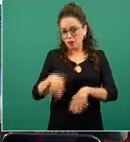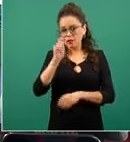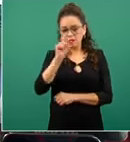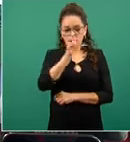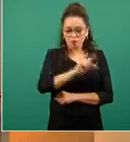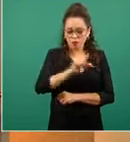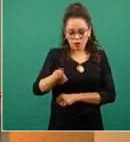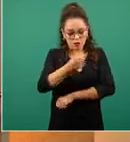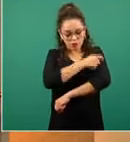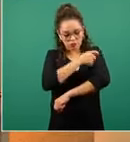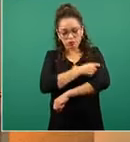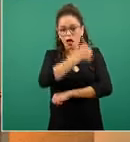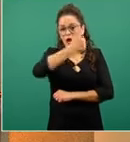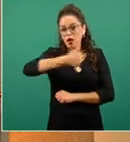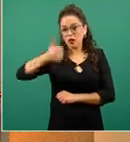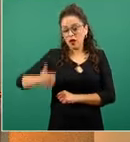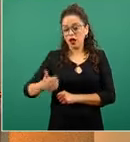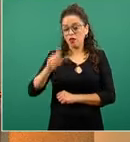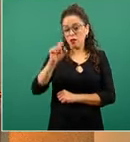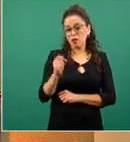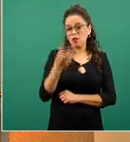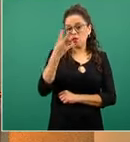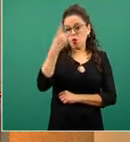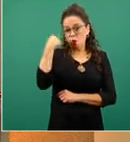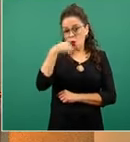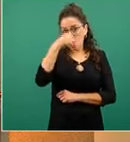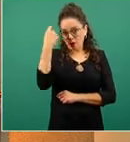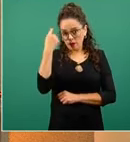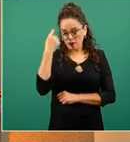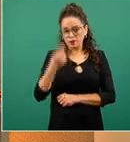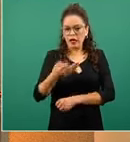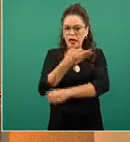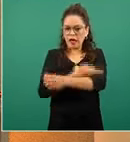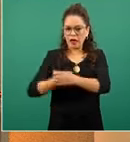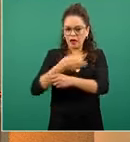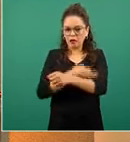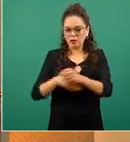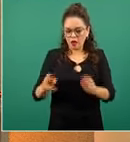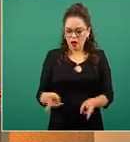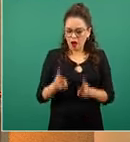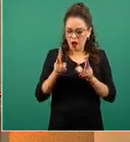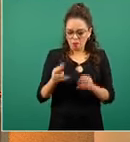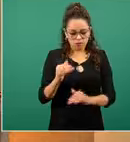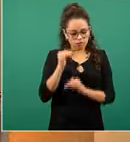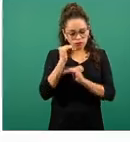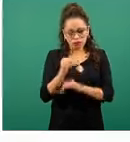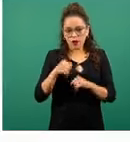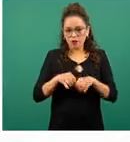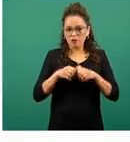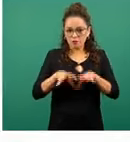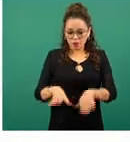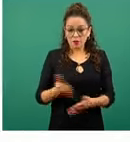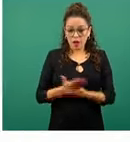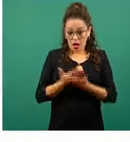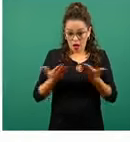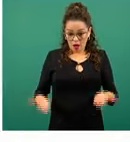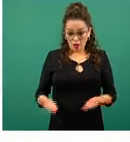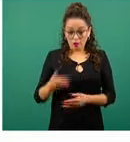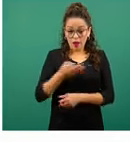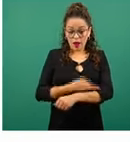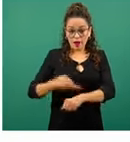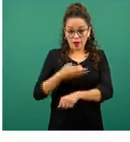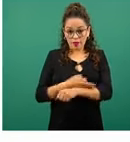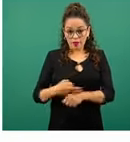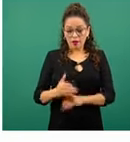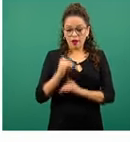horas, hacemos un corte en el transcurso de la tarde y para el corte del día de hoy se reportan